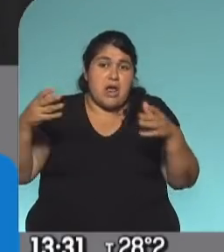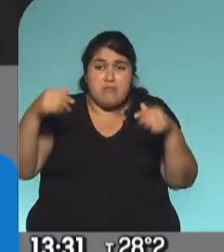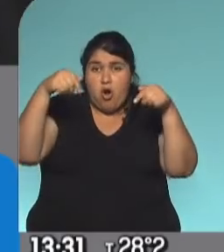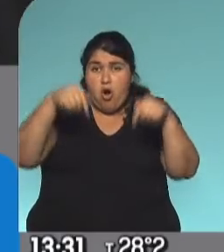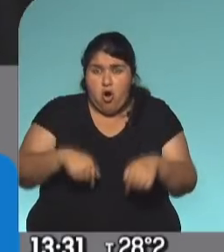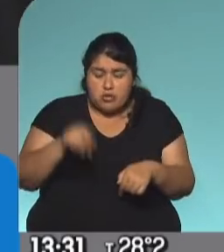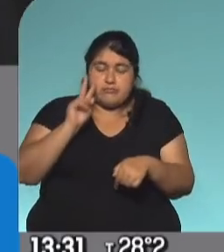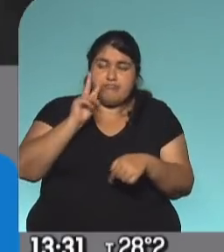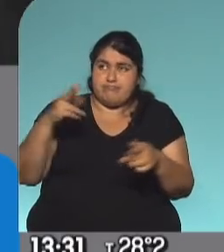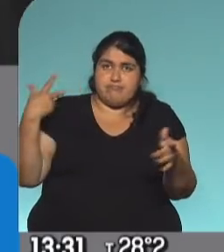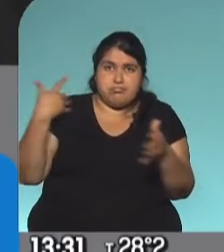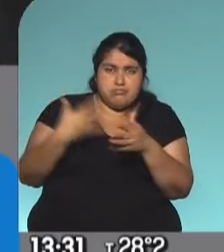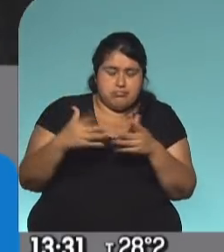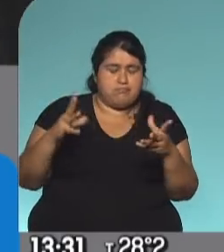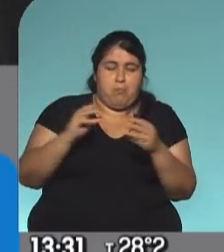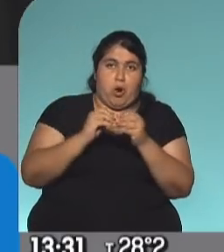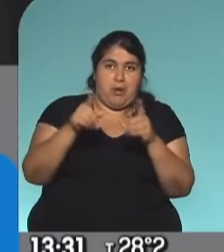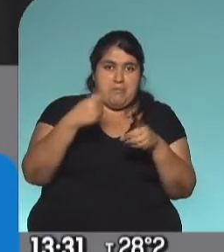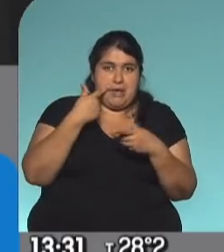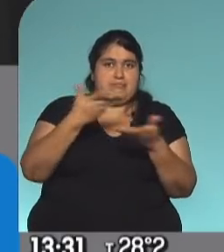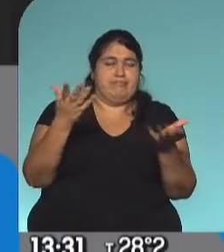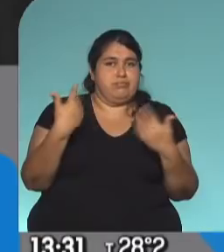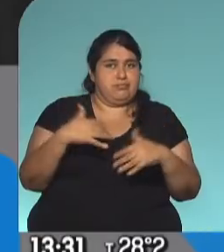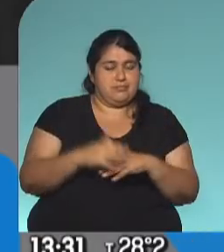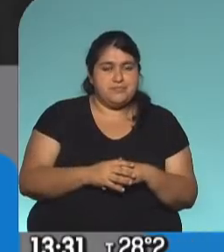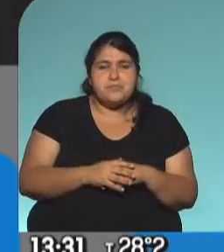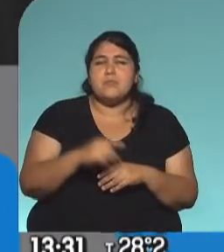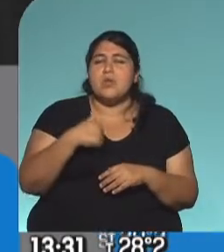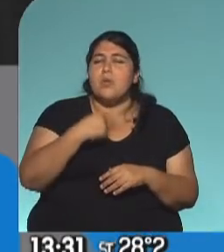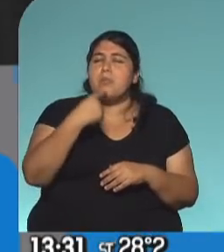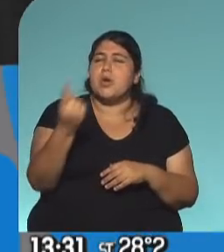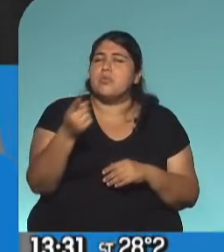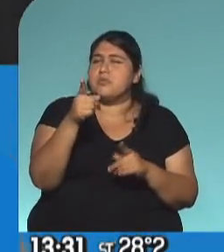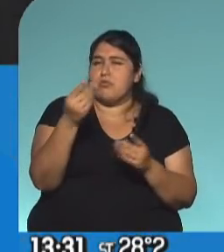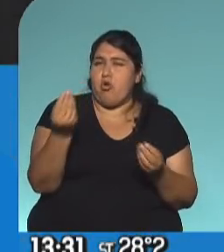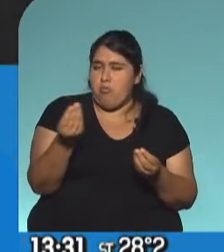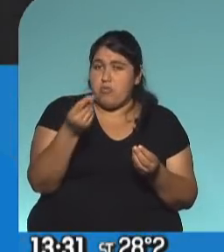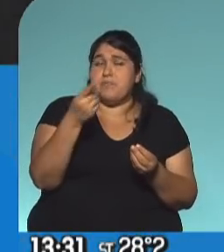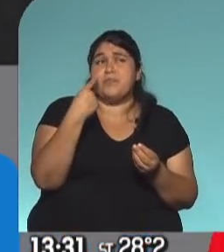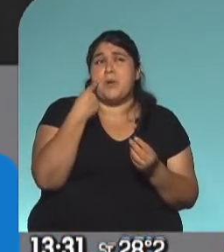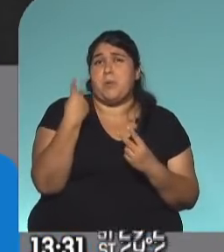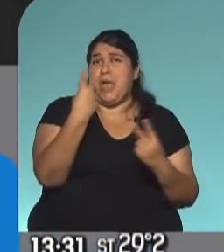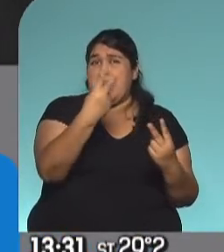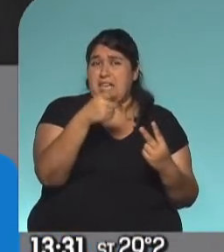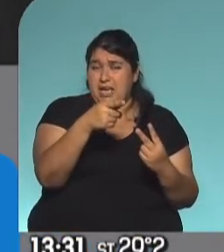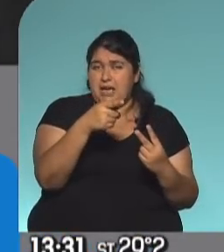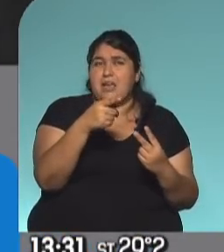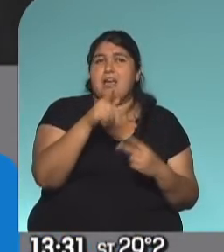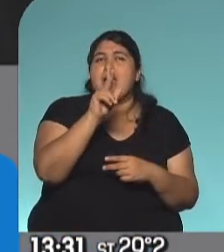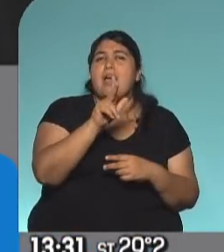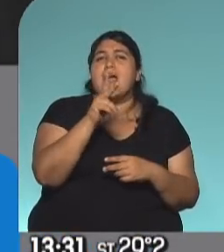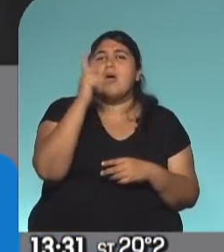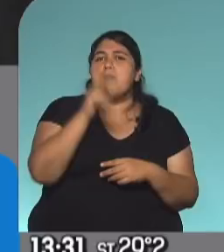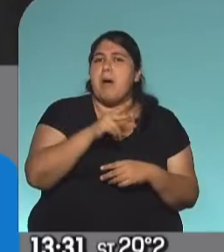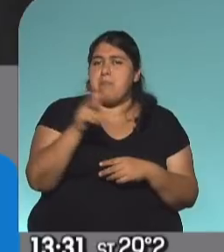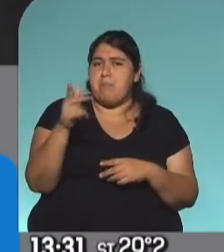esta situación que ustedes la mostraban tan bien. Quería preguntarte justamente por eso, ¿cómo ves el viaje del Papa a esta